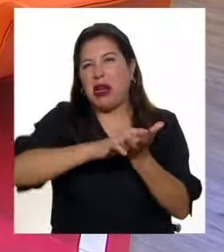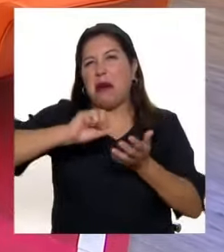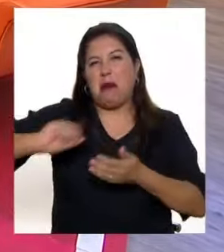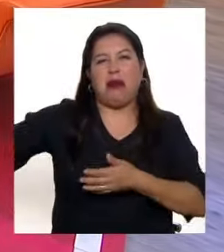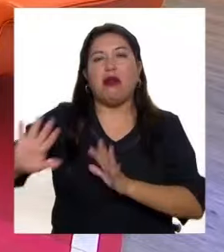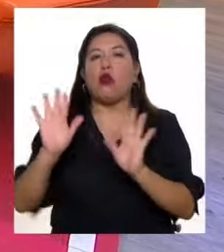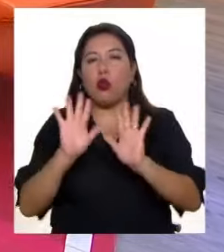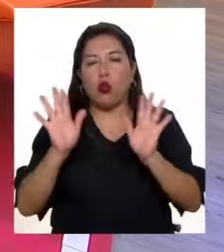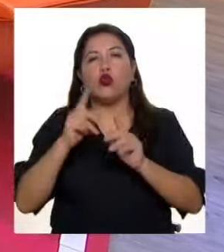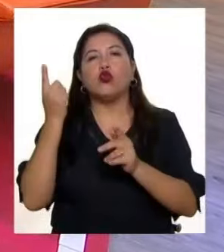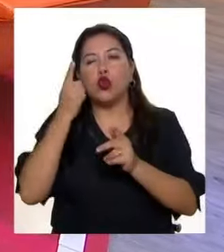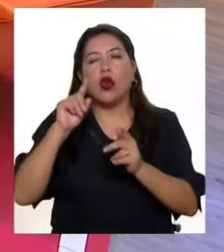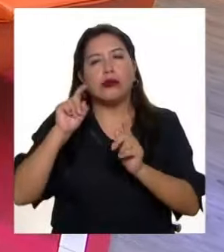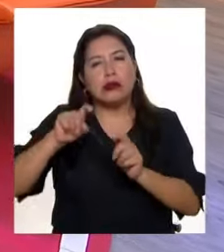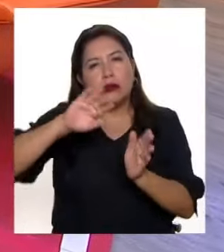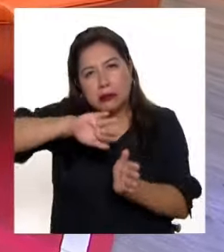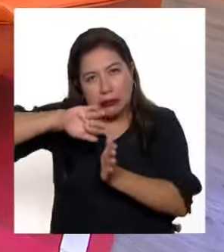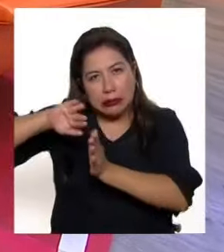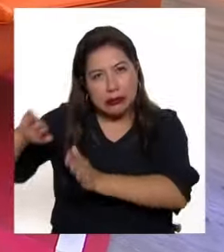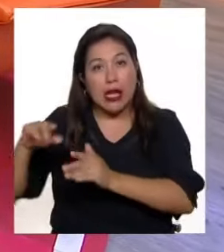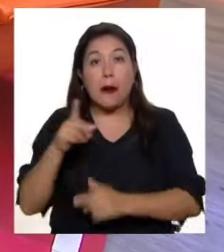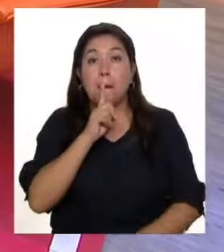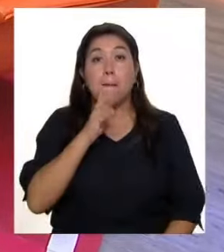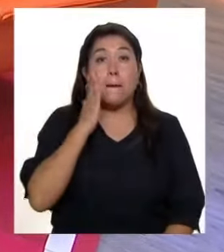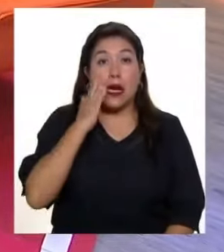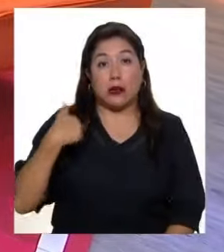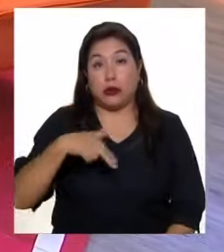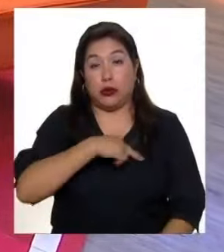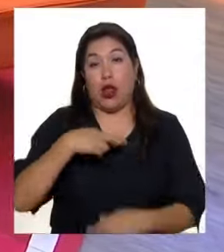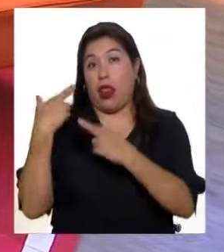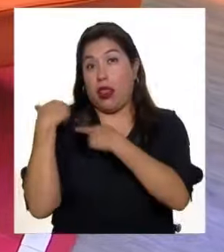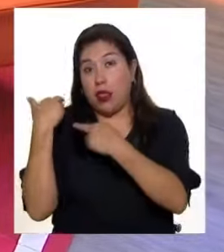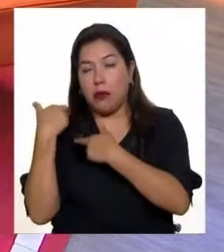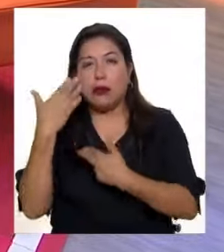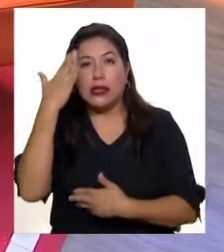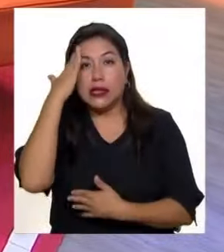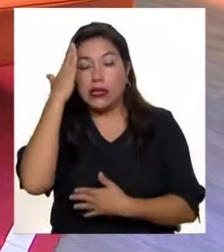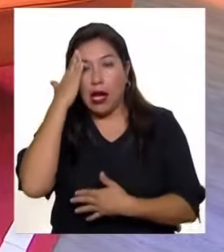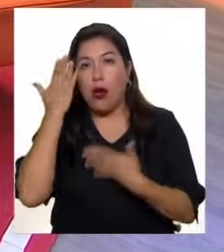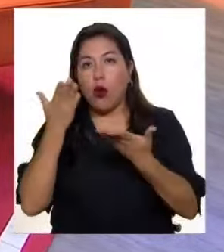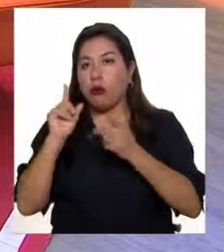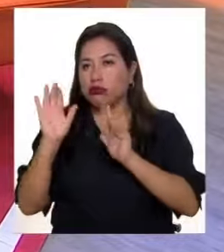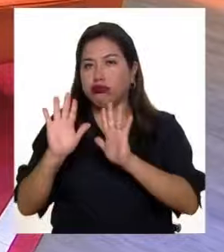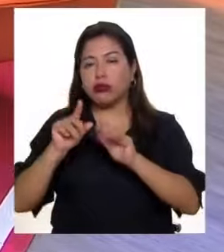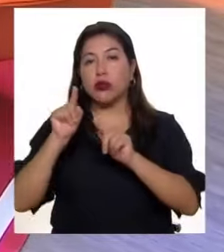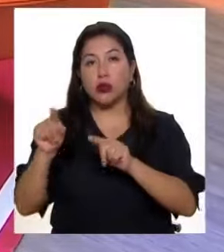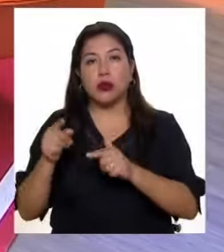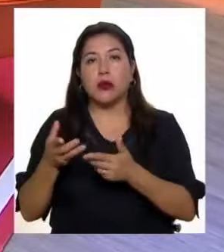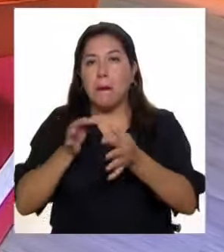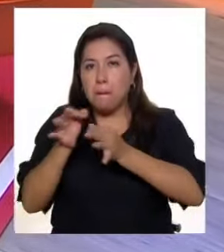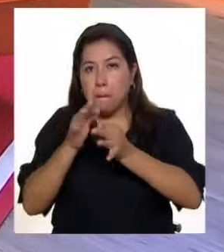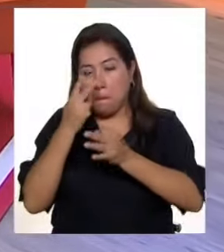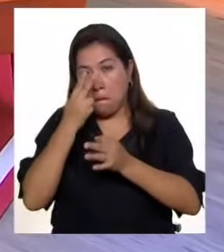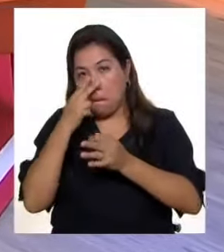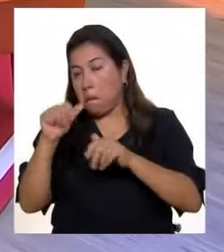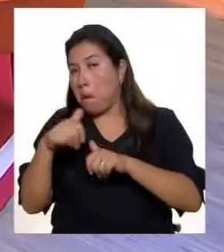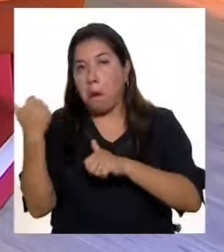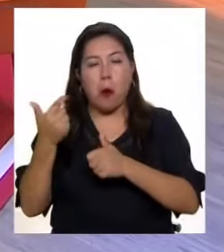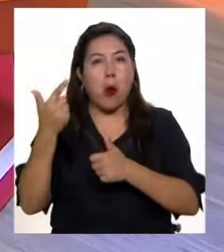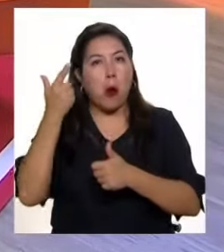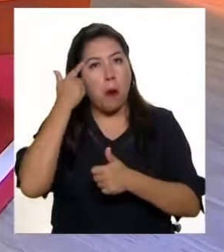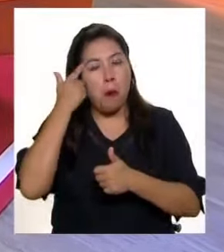la tecnología, pero sí necesitamos como padres estar presentes y llevarlos para que ellos puedan saber qué es lo que pueden ver, lo que pueden